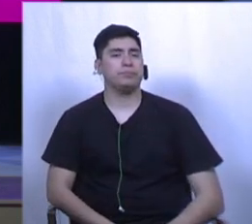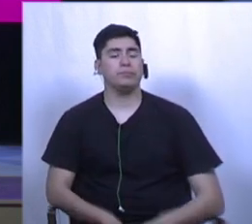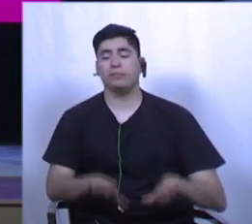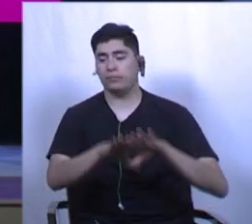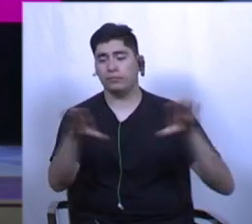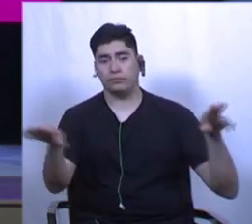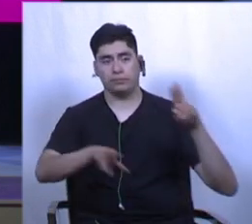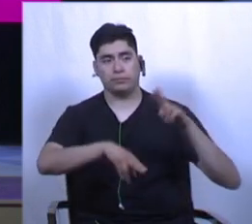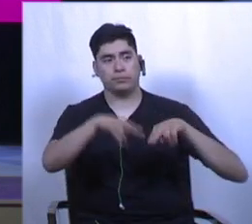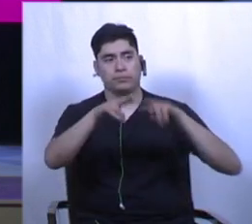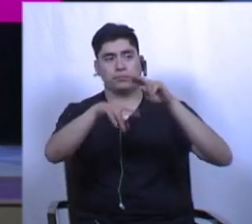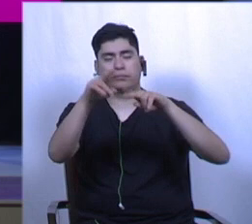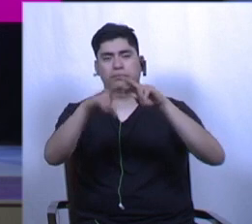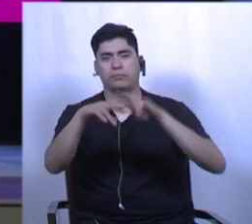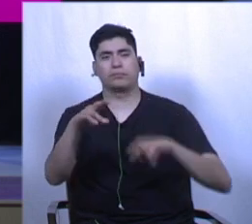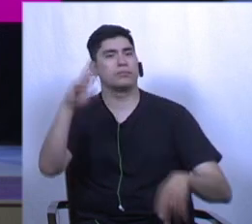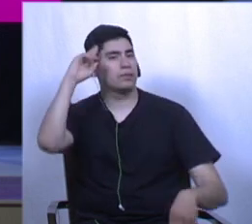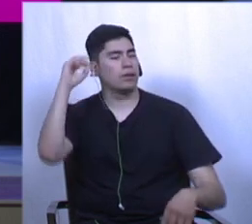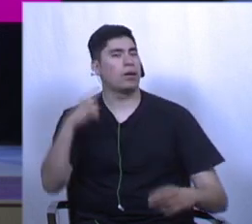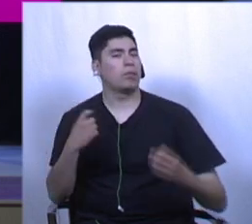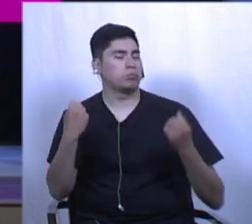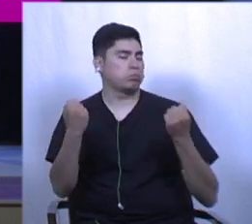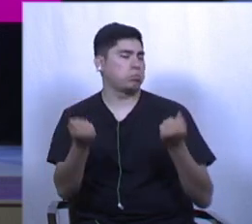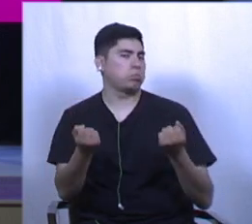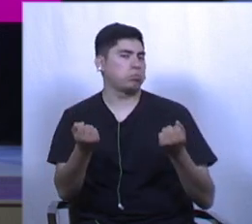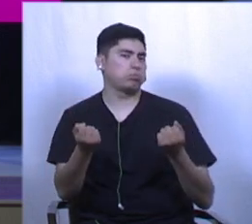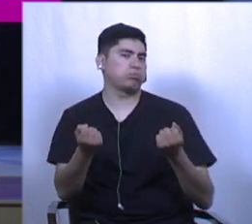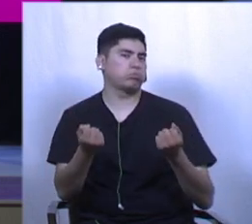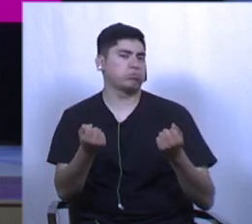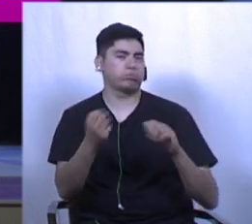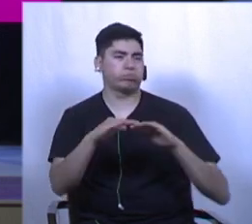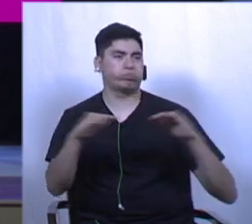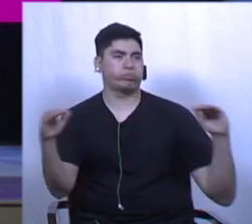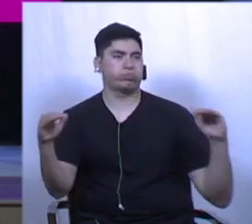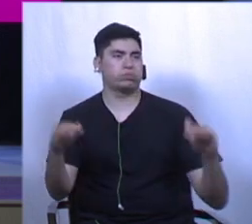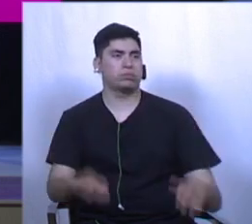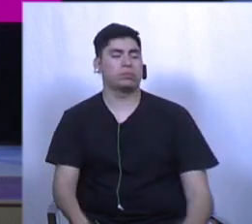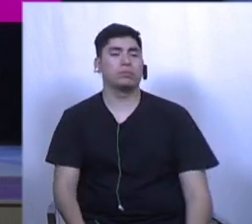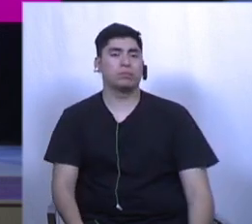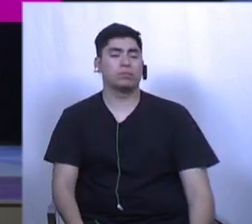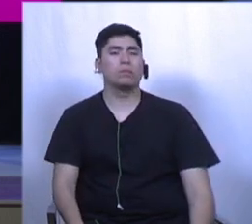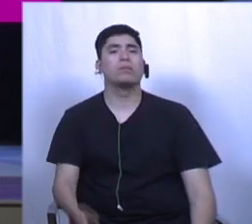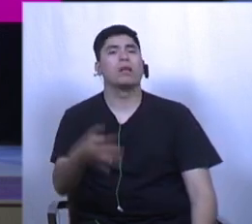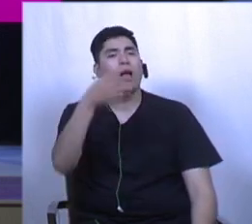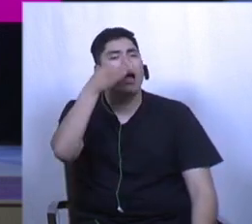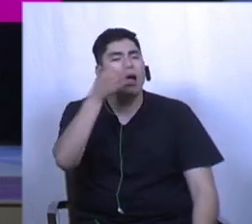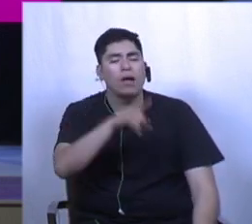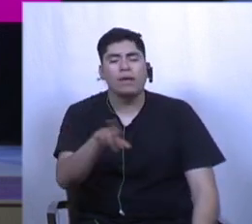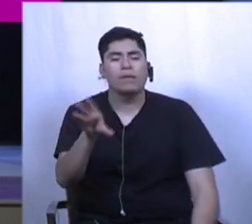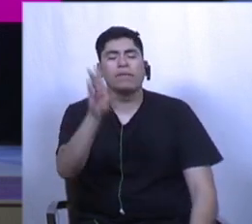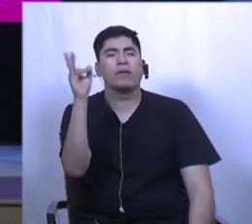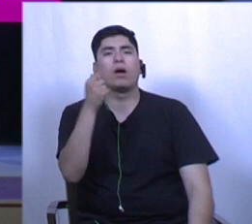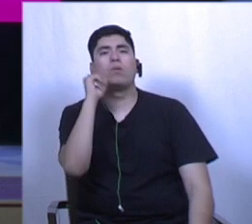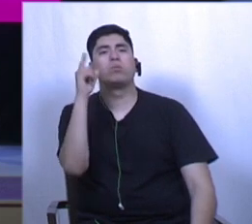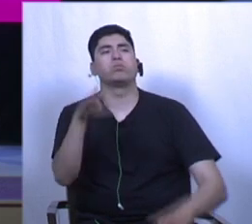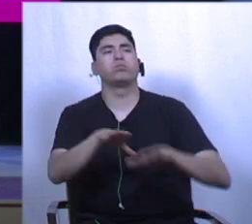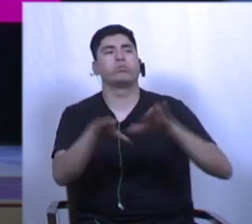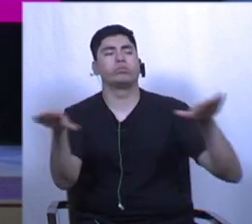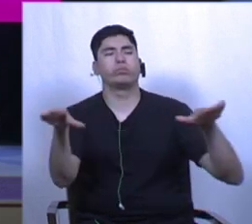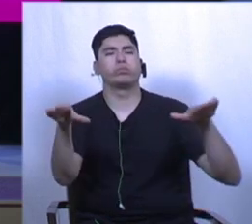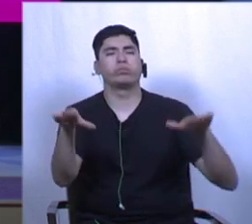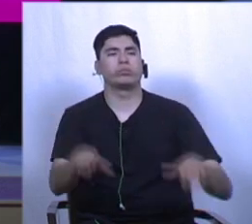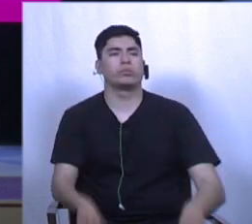suelo de la Tierra para entender los distintos parámetros de suelo, identificando cuáles son los distintos escenarios de dióxido